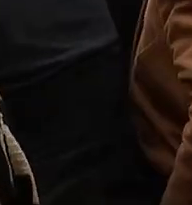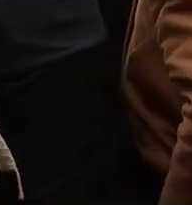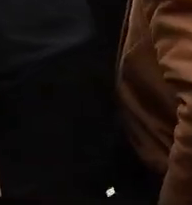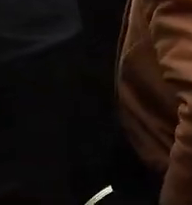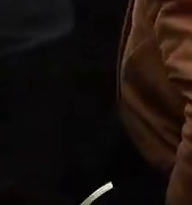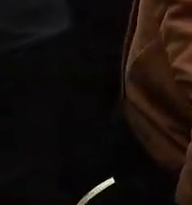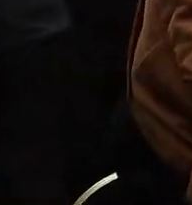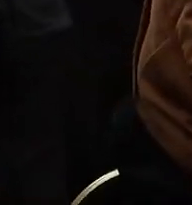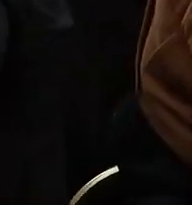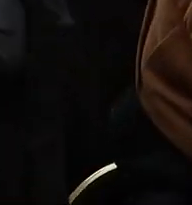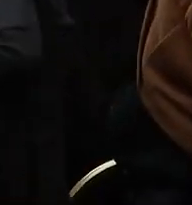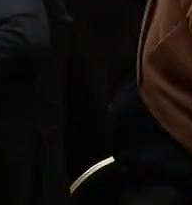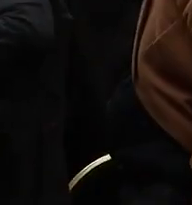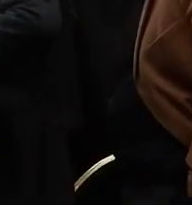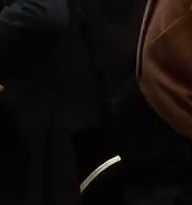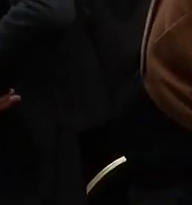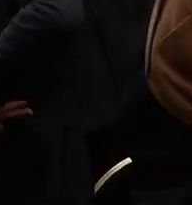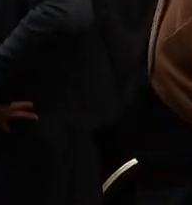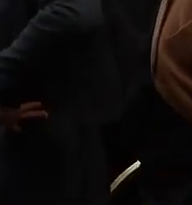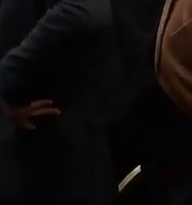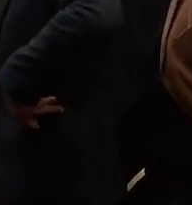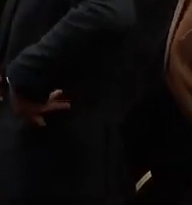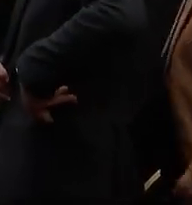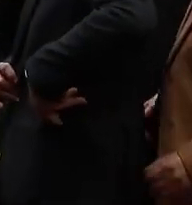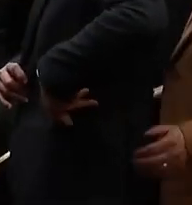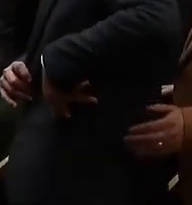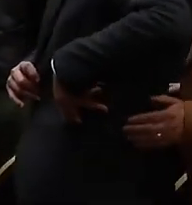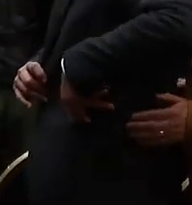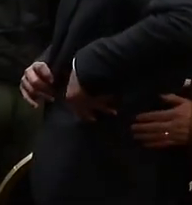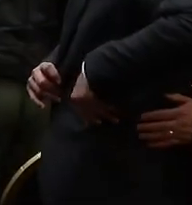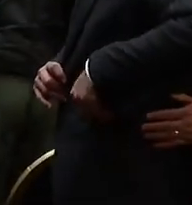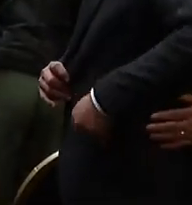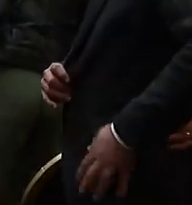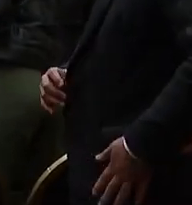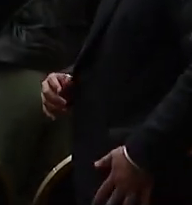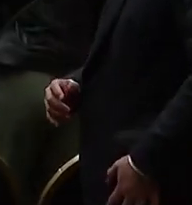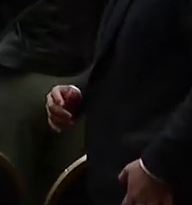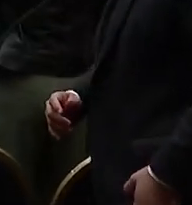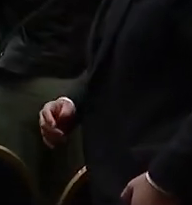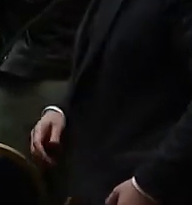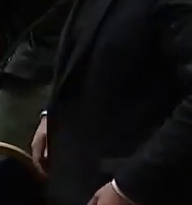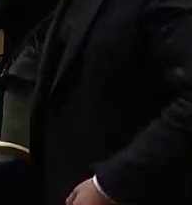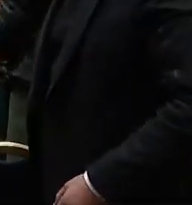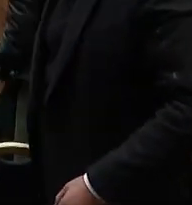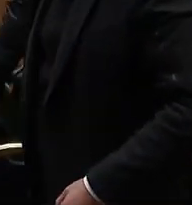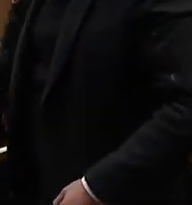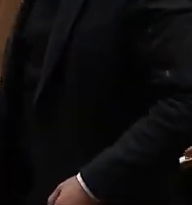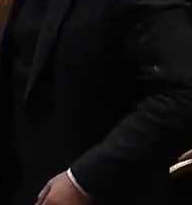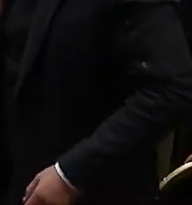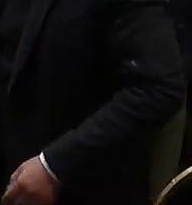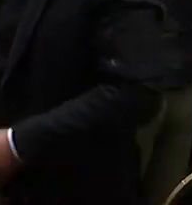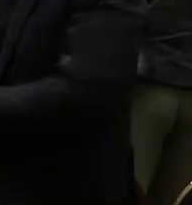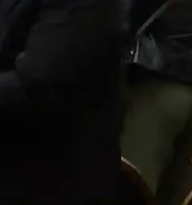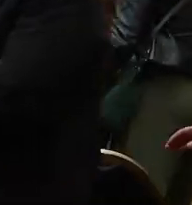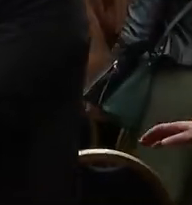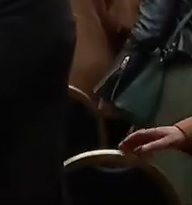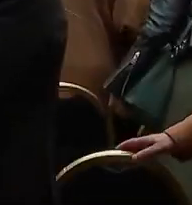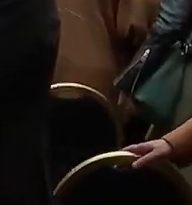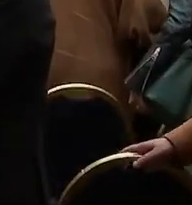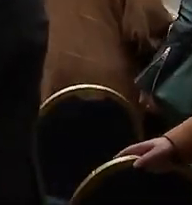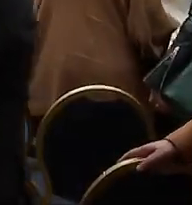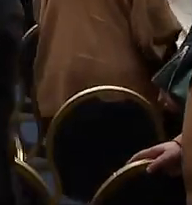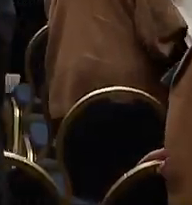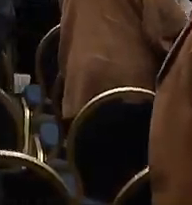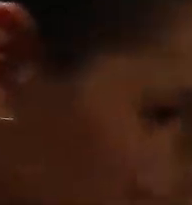también el diagnóstico que realizará esta comisión. Detalles de lo que decía el presidente durante